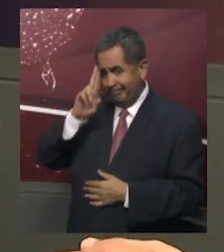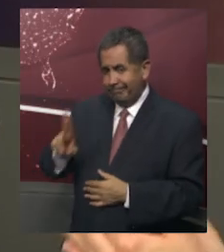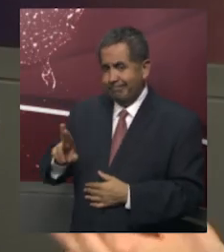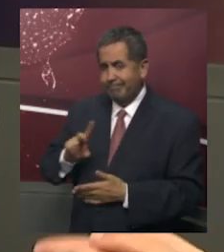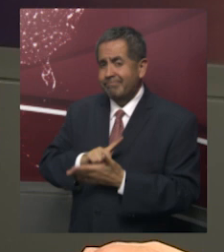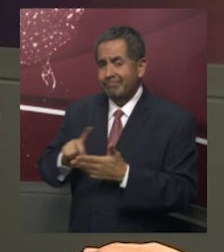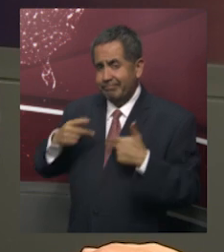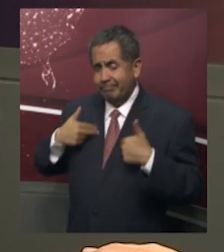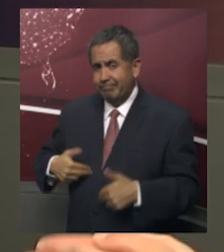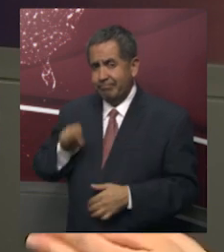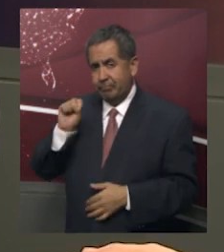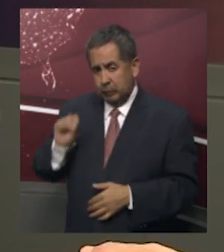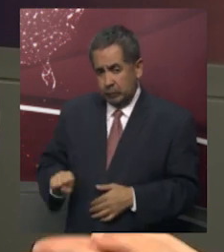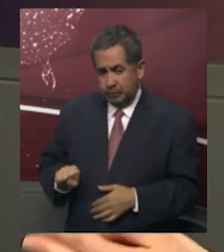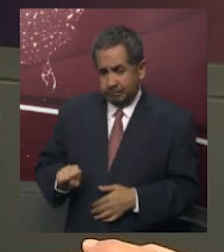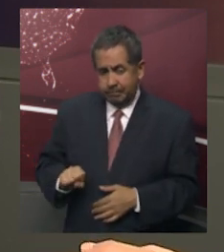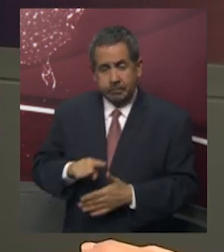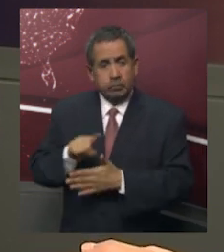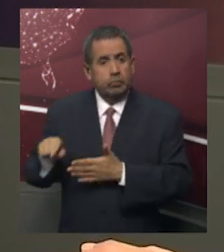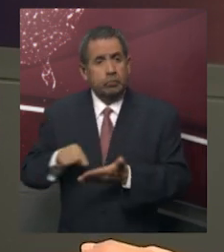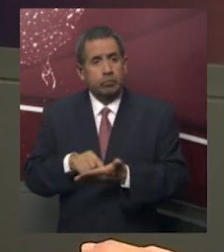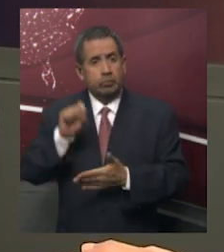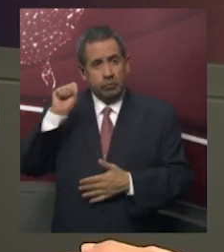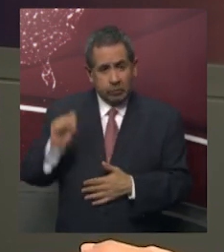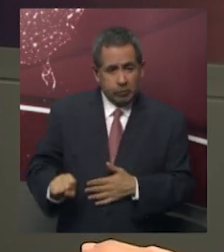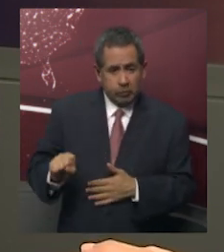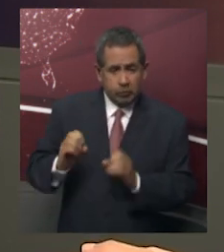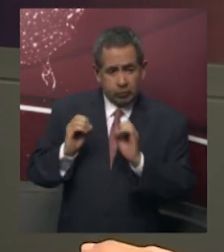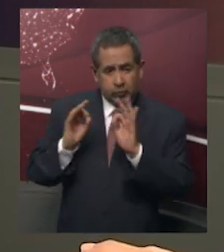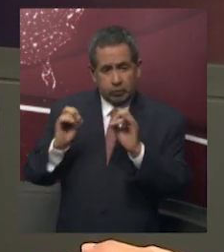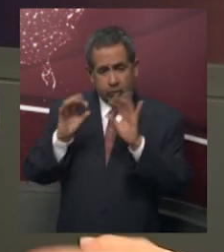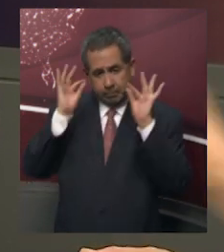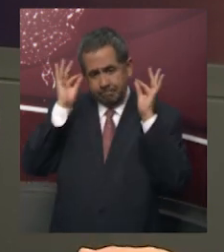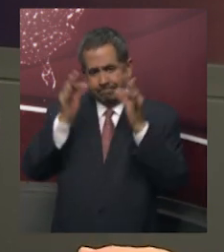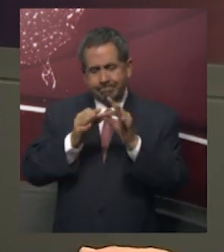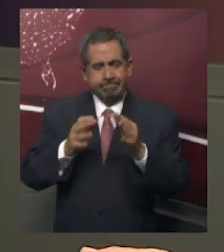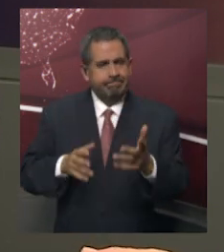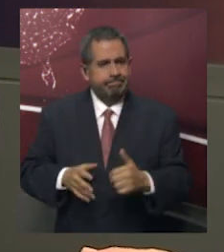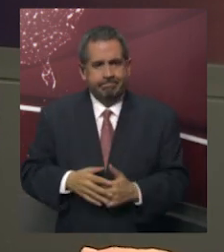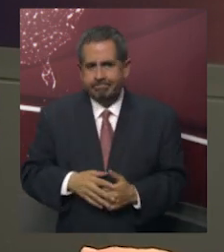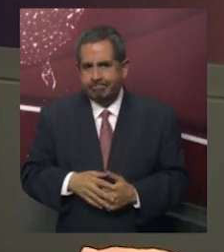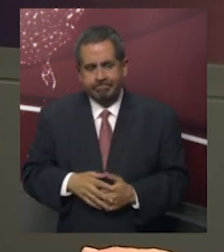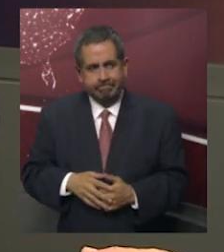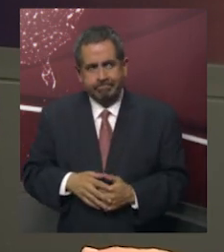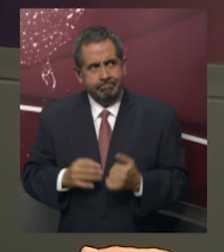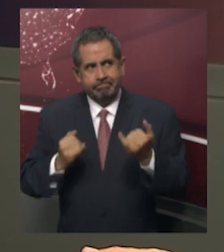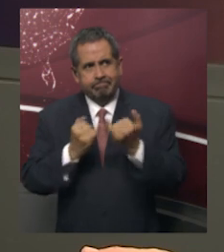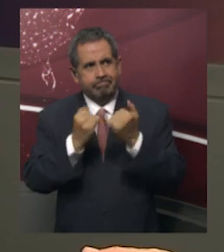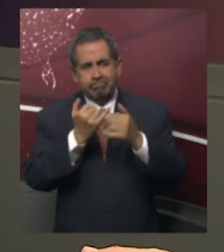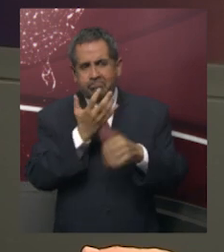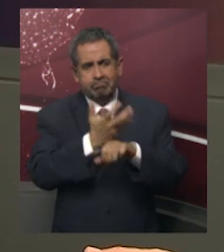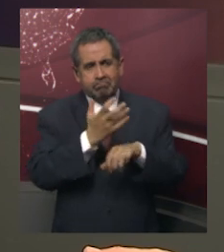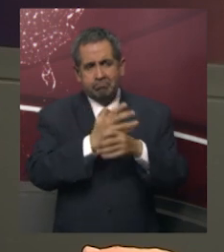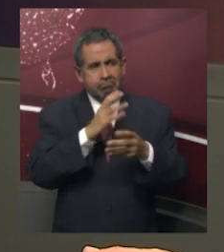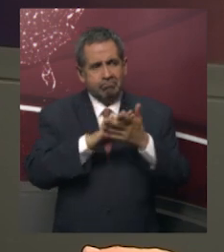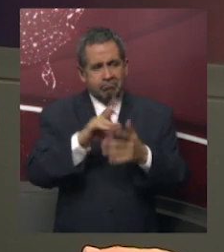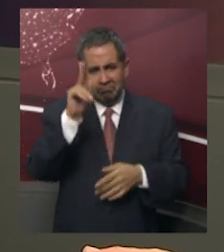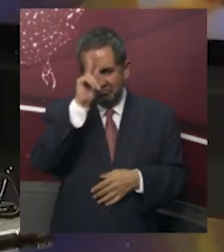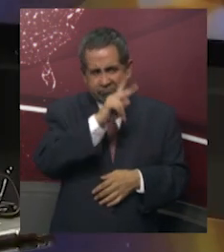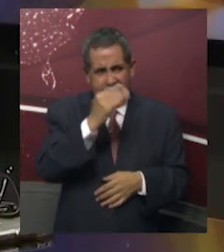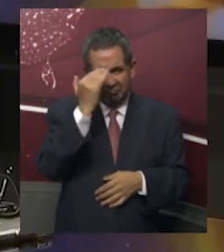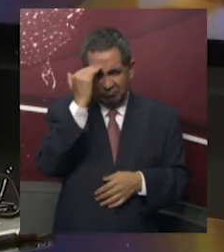al sur. Las instalaciones migratorias mexicanas tienen mucho que envidiarle a esas cosas horribles en Estados Unidos que